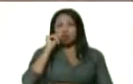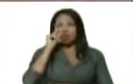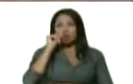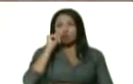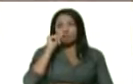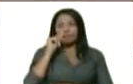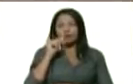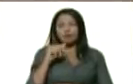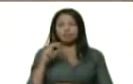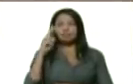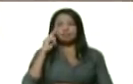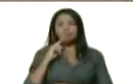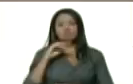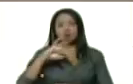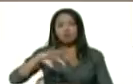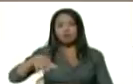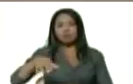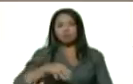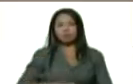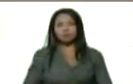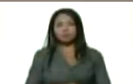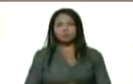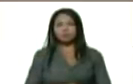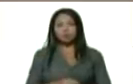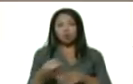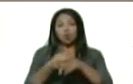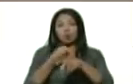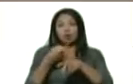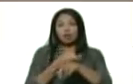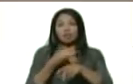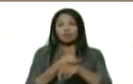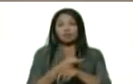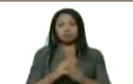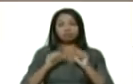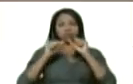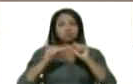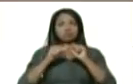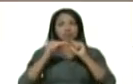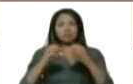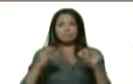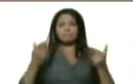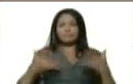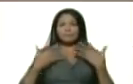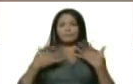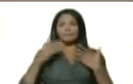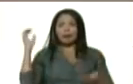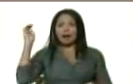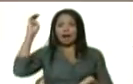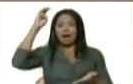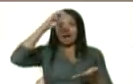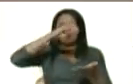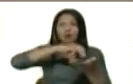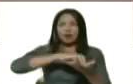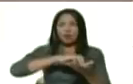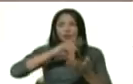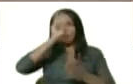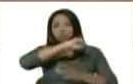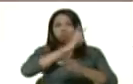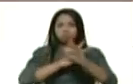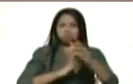Pietri. Está el gobernador del ánimo permanente, Aragua,